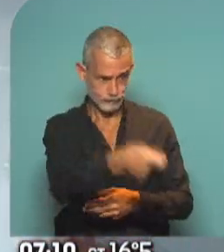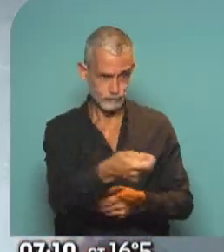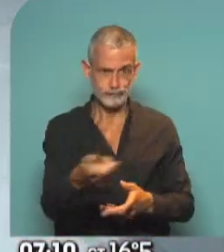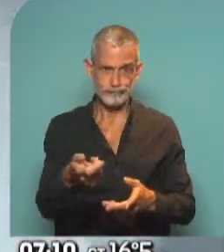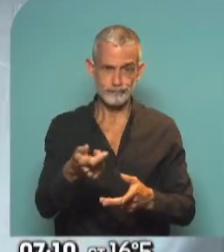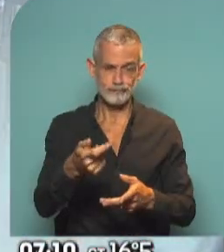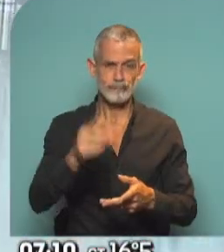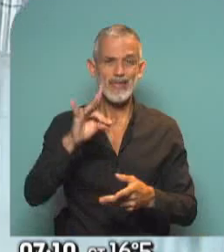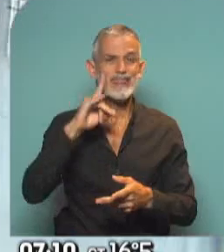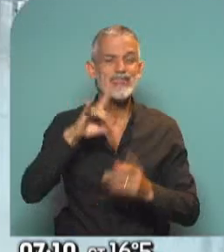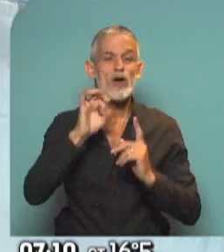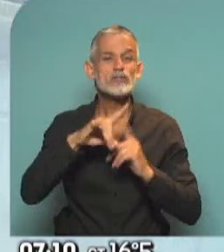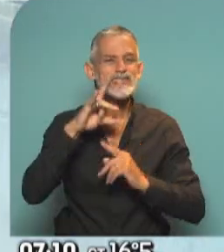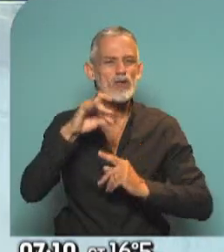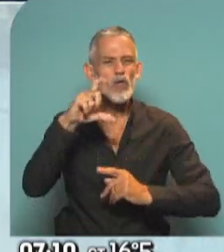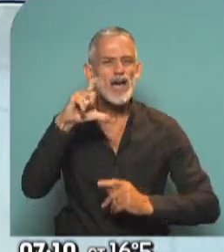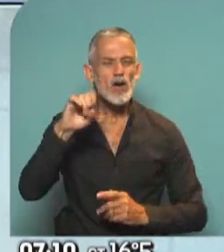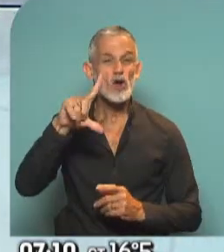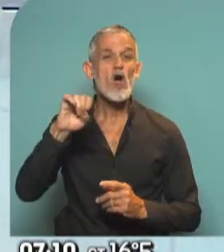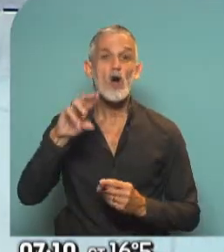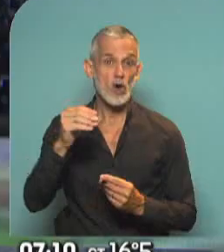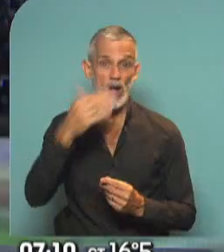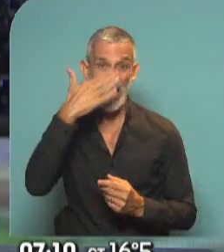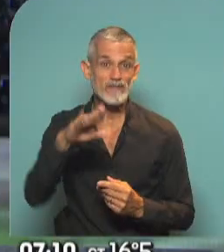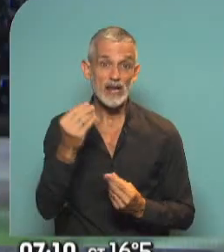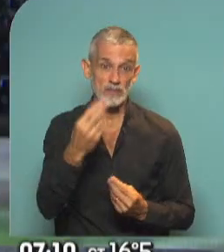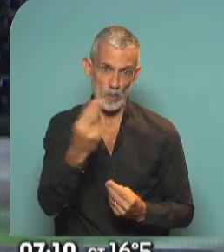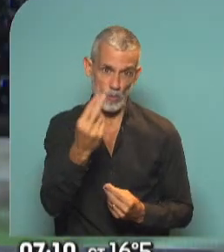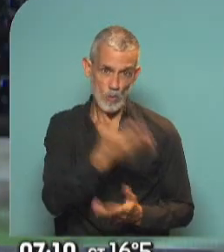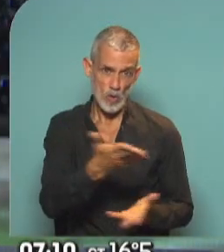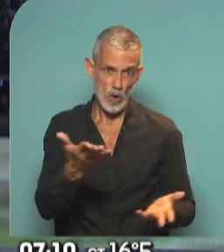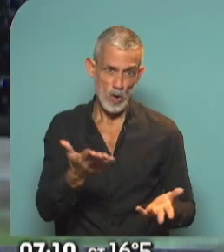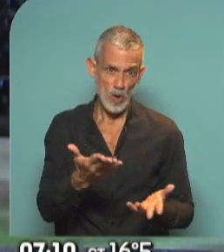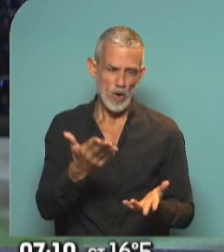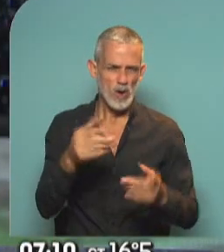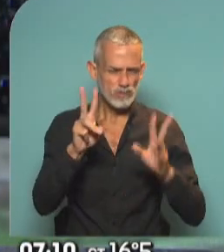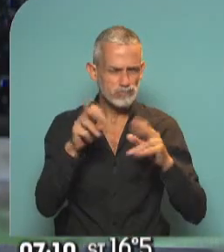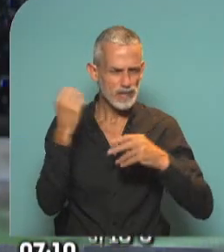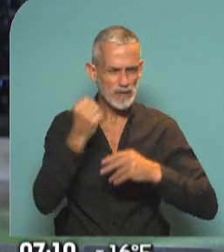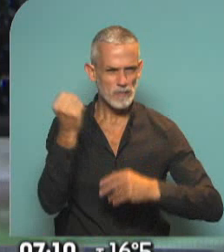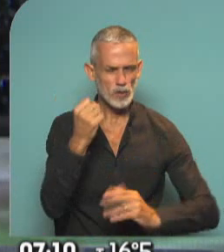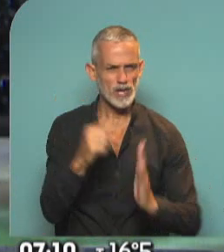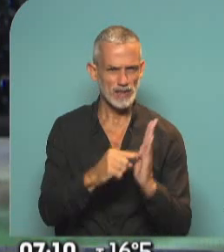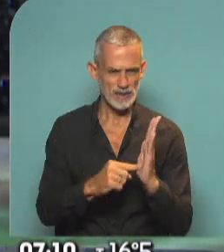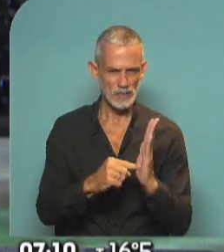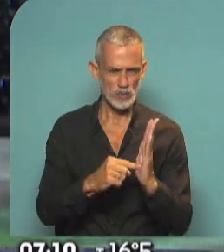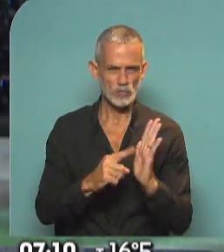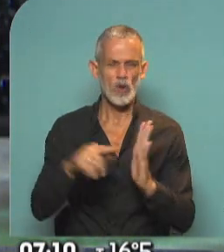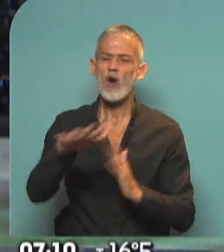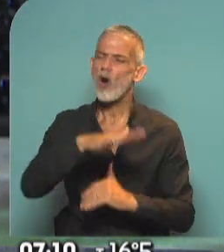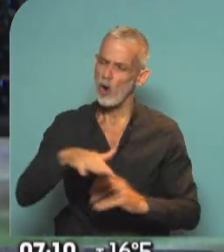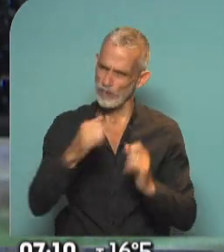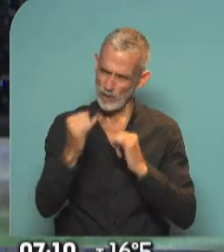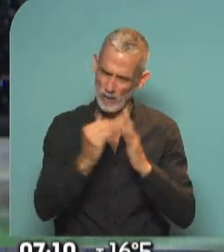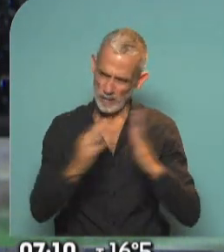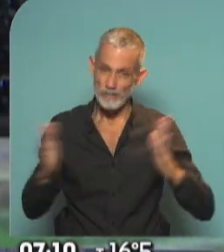le suministraron dióxido de cloro, pero el resultado final terminó siendo la muerte. Algunas cuestiones importantes para destacar en esta historia, lo ponemos en contexto.